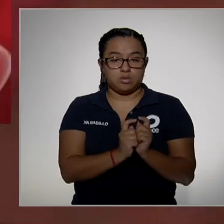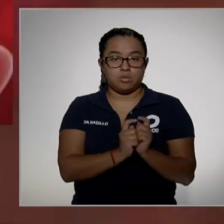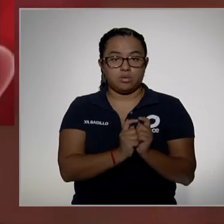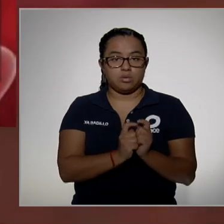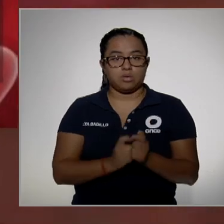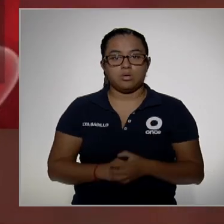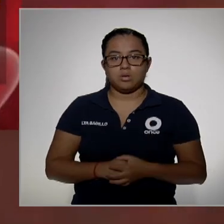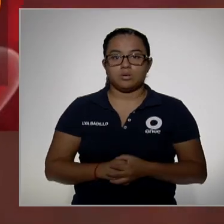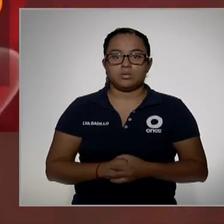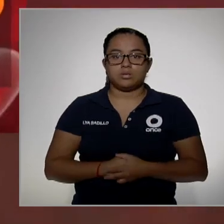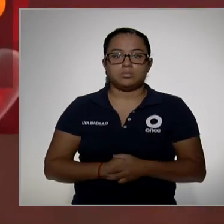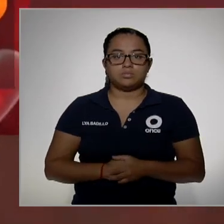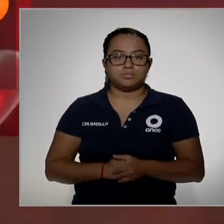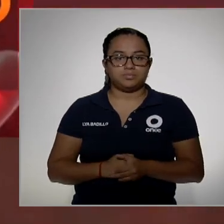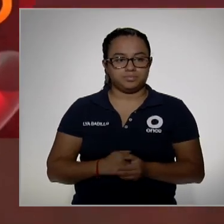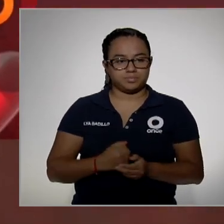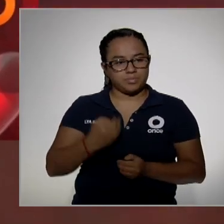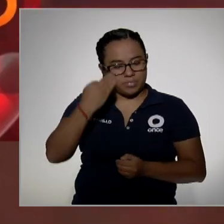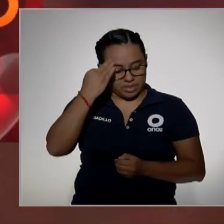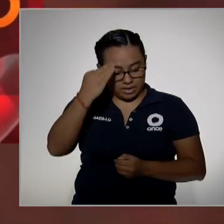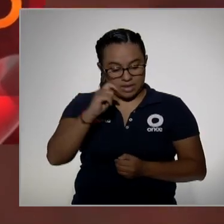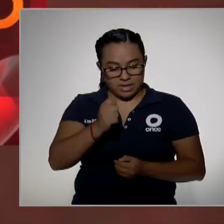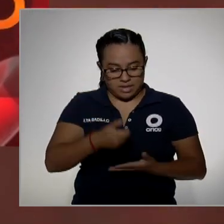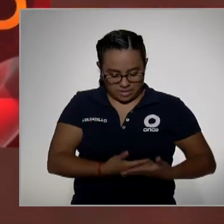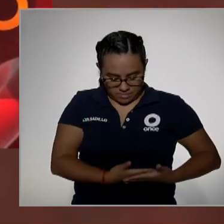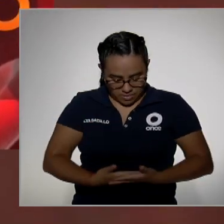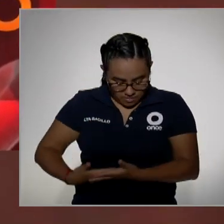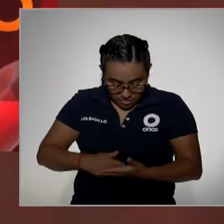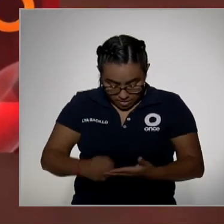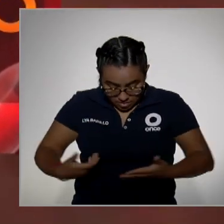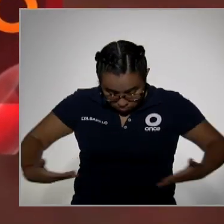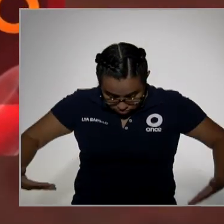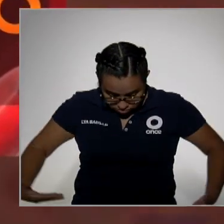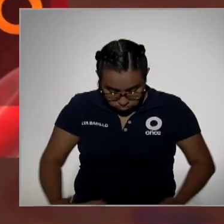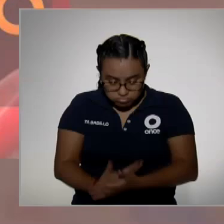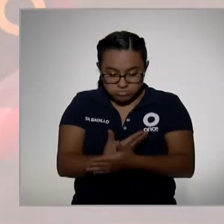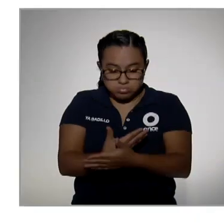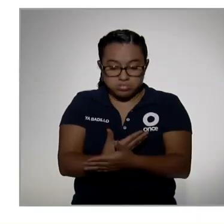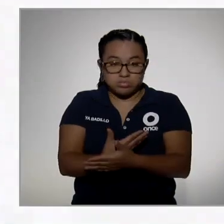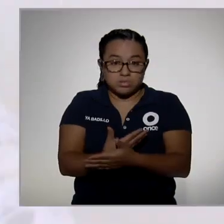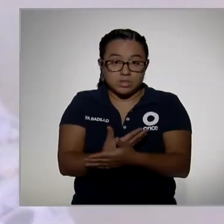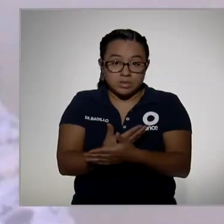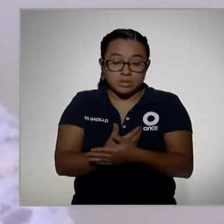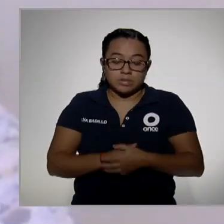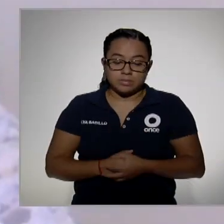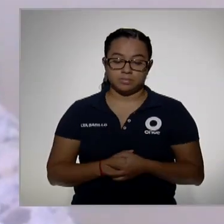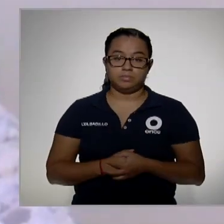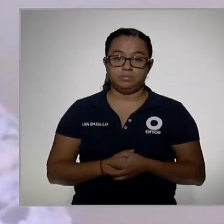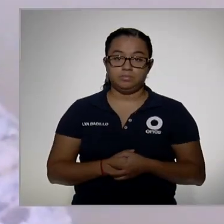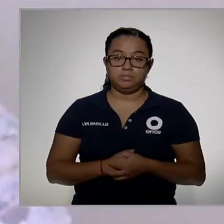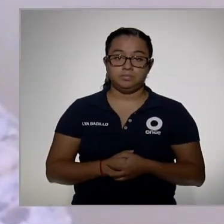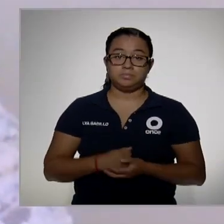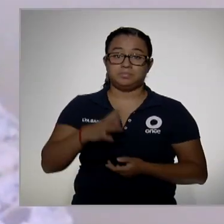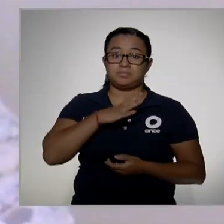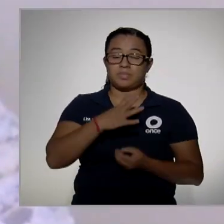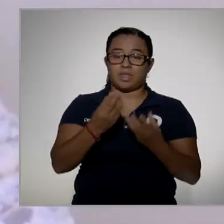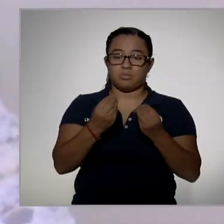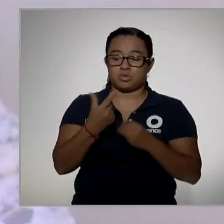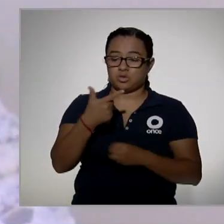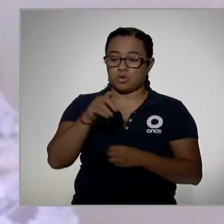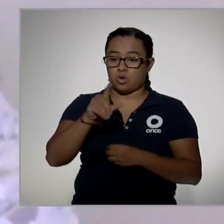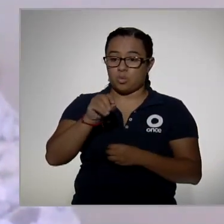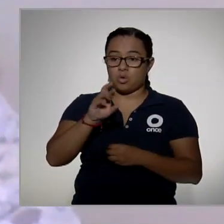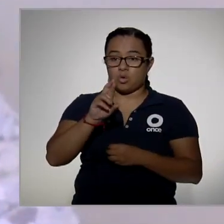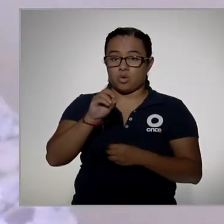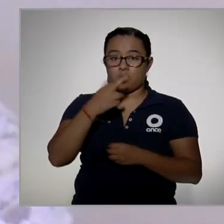presentan desde el periodo neonatal generalmente desde recién nacido va a haber una destrucción muy exagerada de los glóbulos